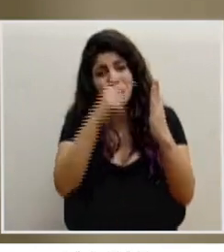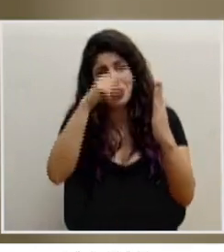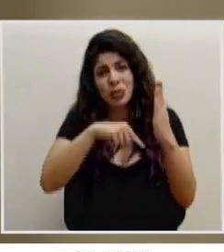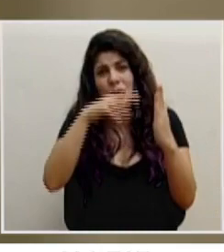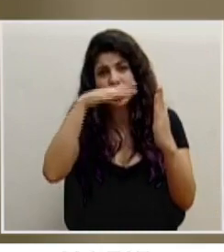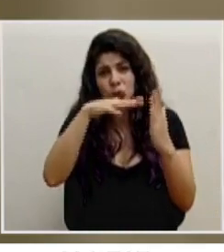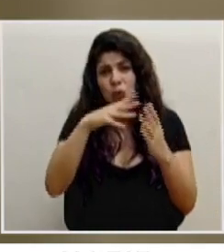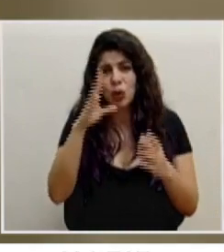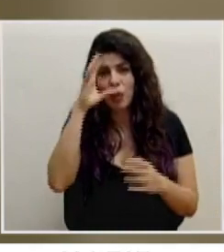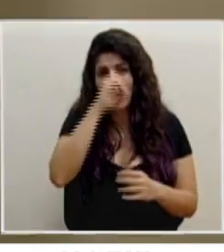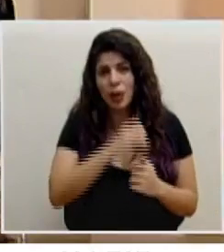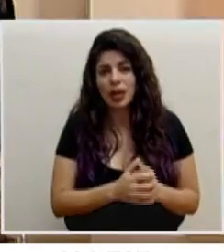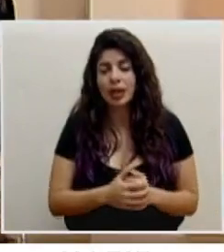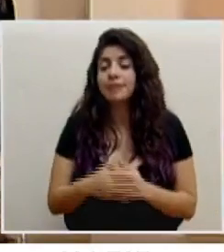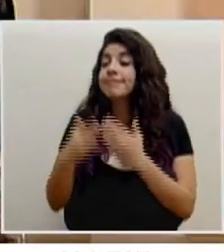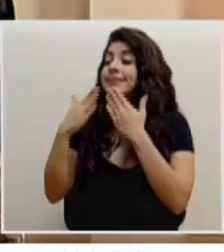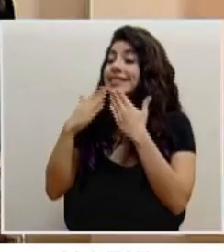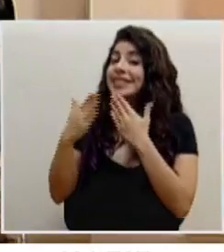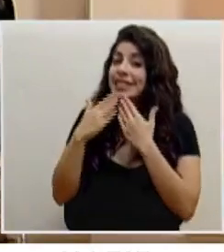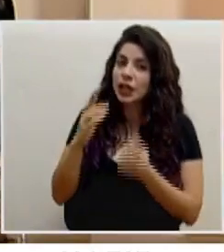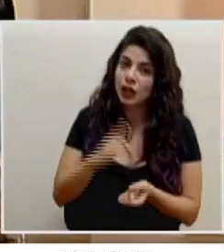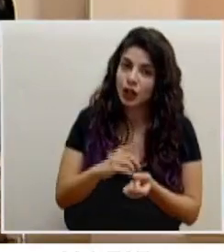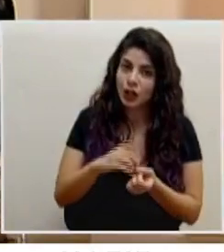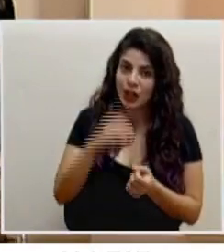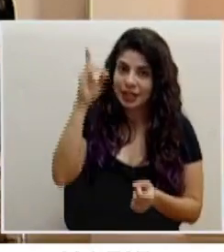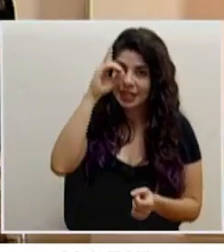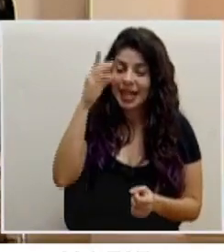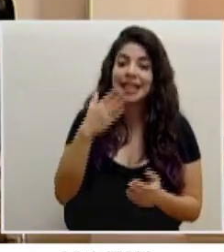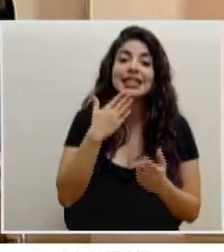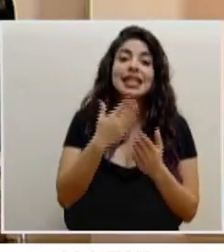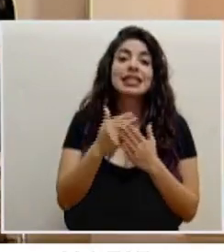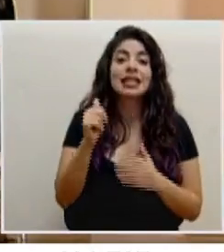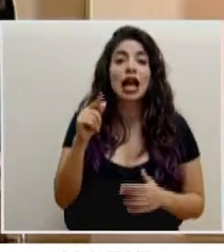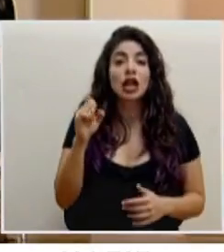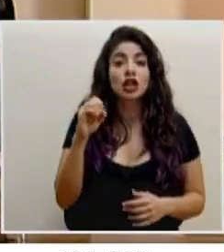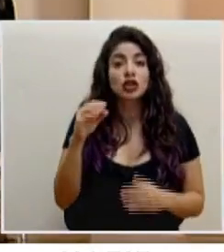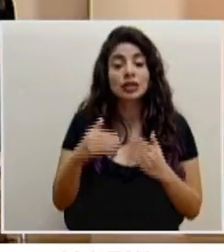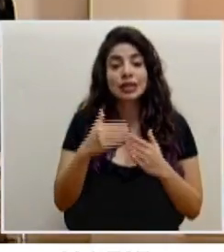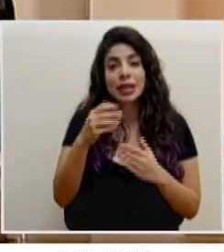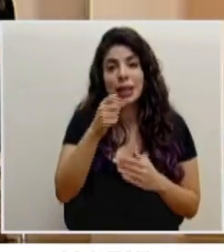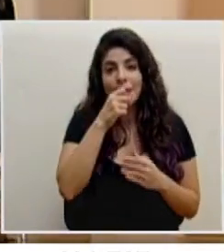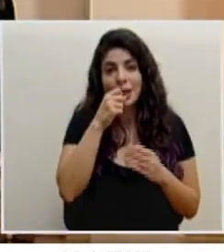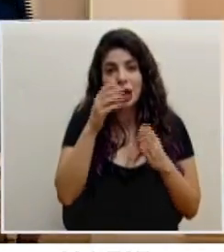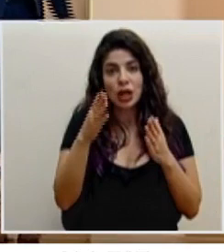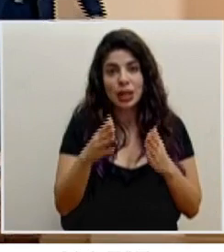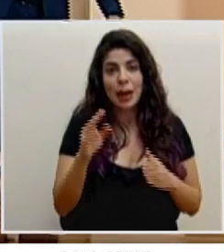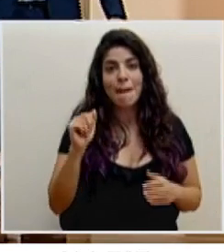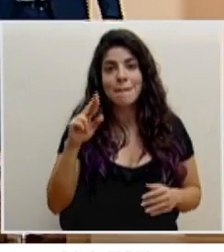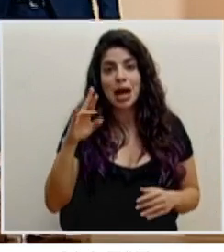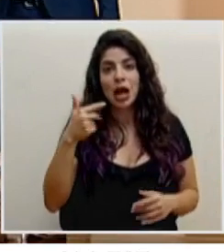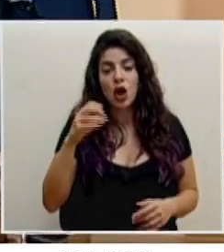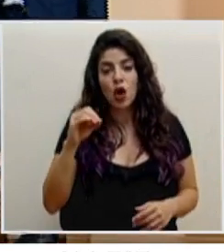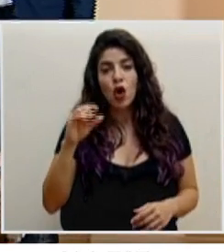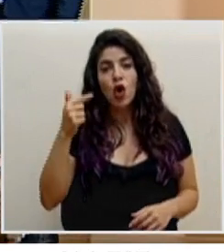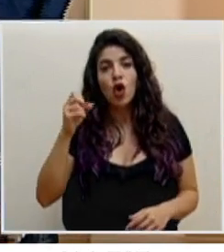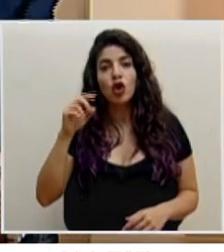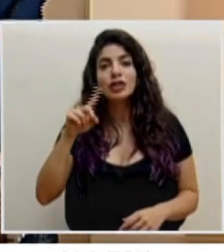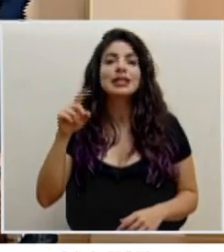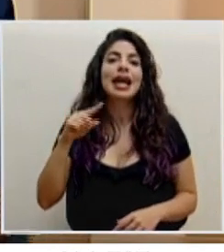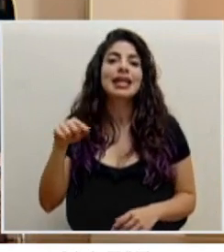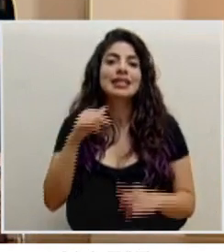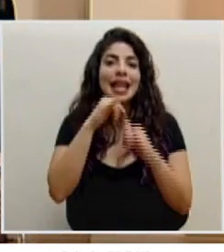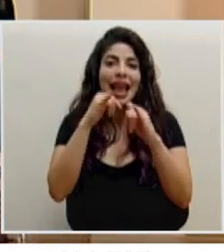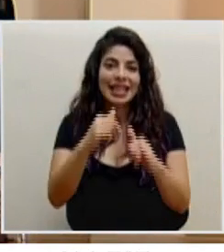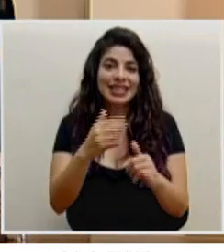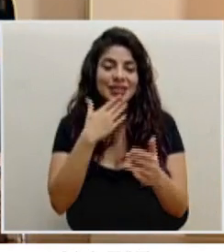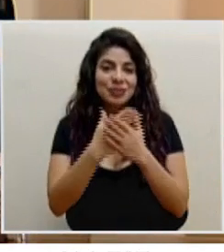consideración. Gracias. Muchas gracias al doctor Salas, muchas gracias Alonso. El siguiente colega es Marco González de